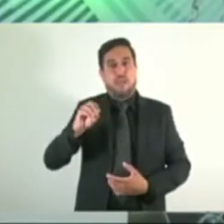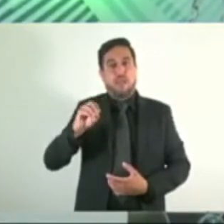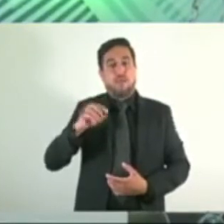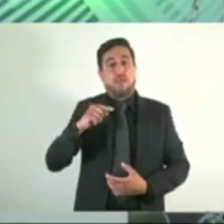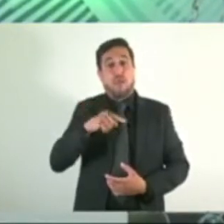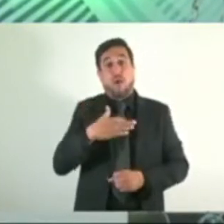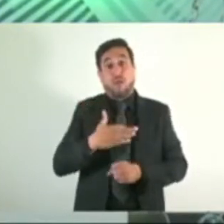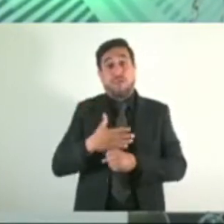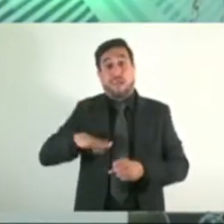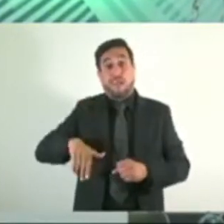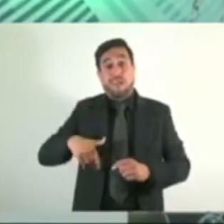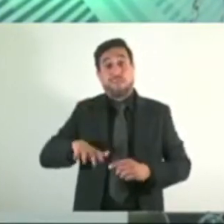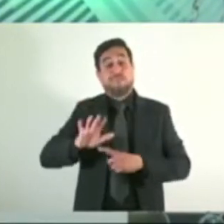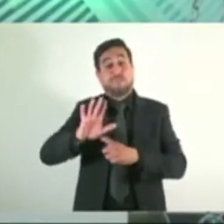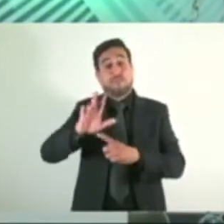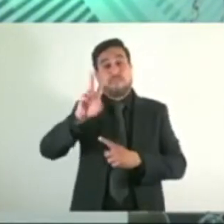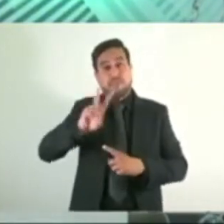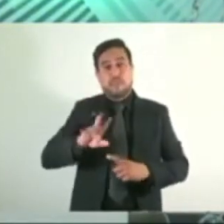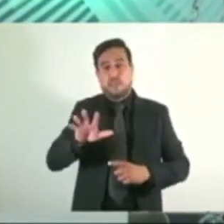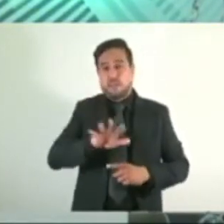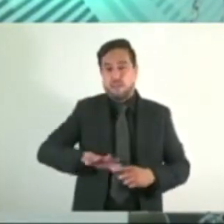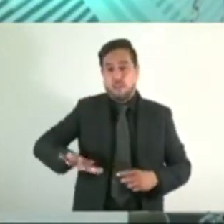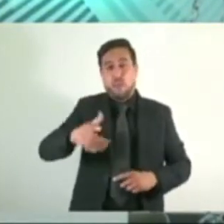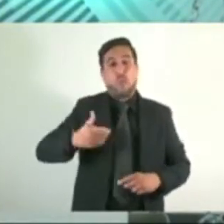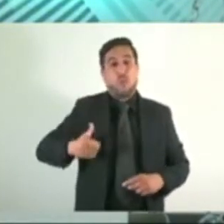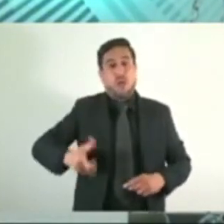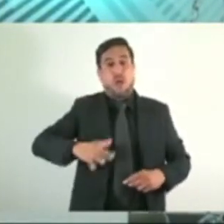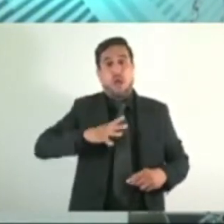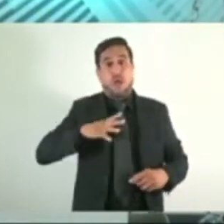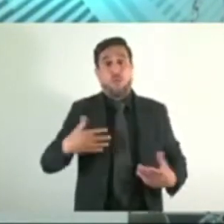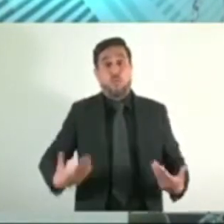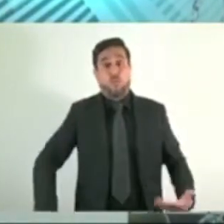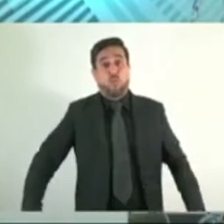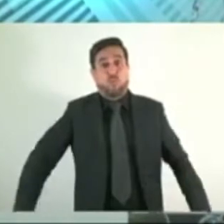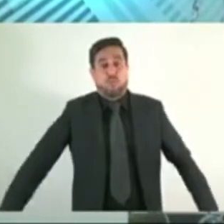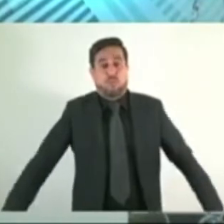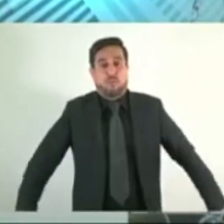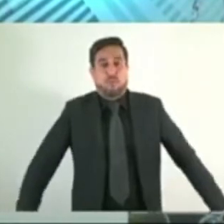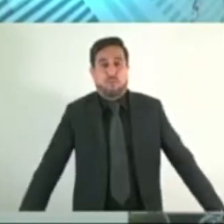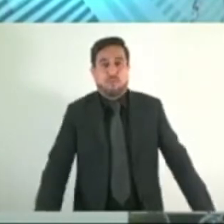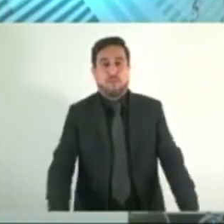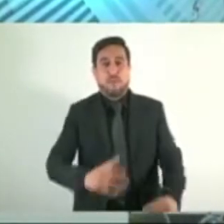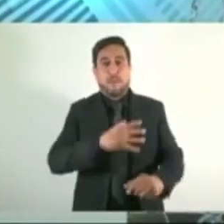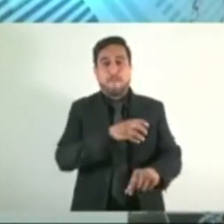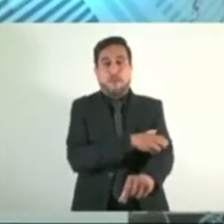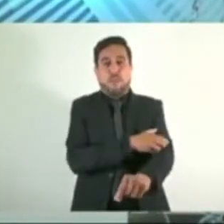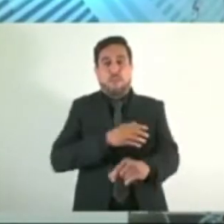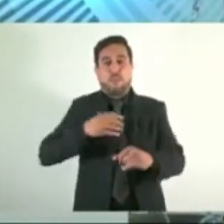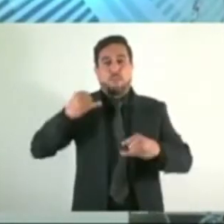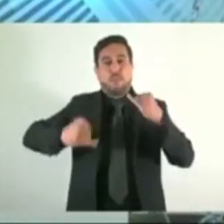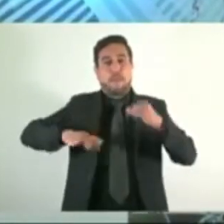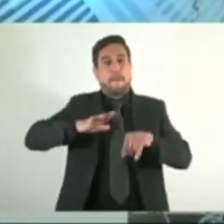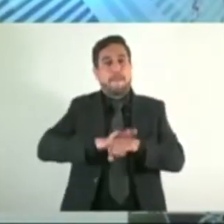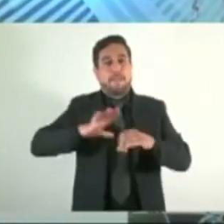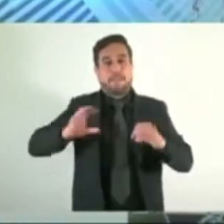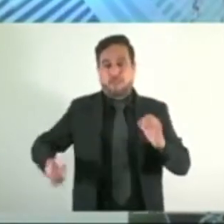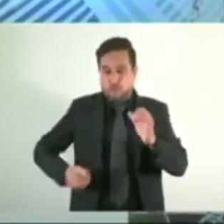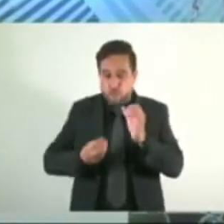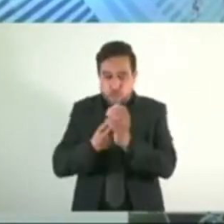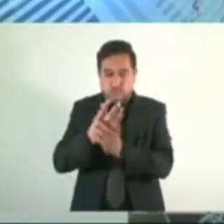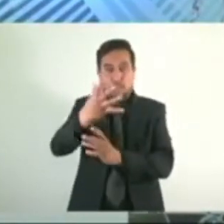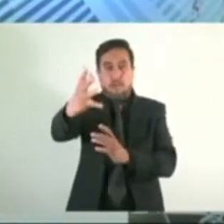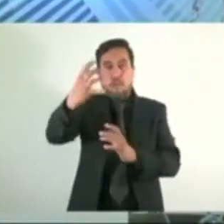deja ver que Guanajuato tiene el Poder Judicial más innovador y más importante en el